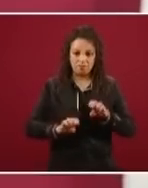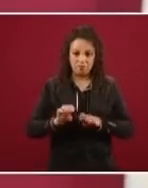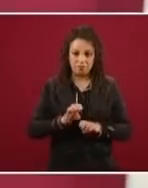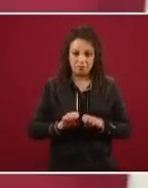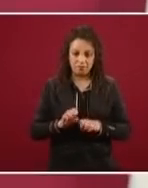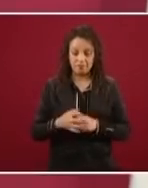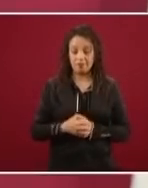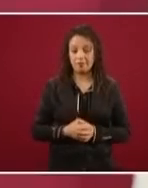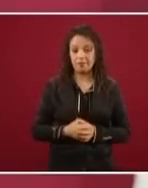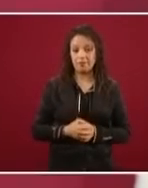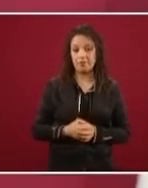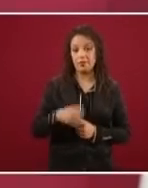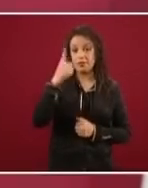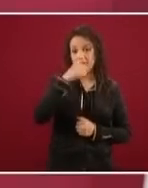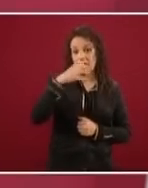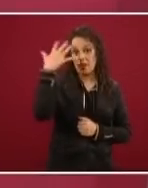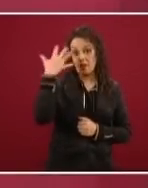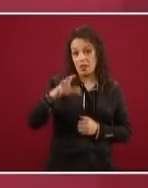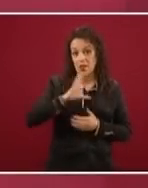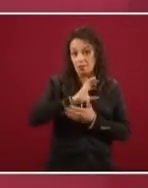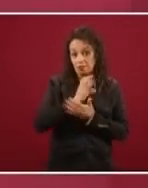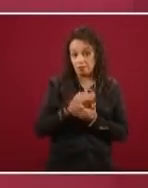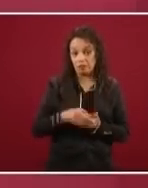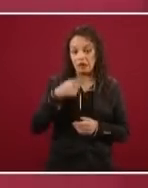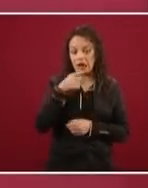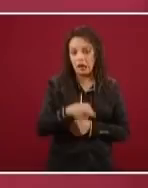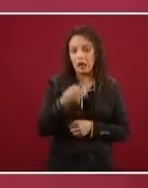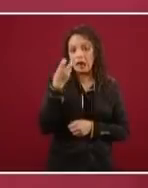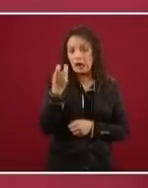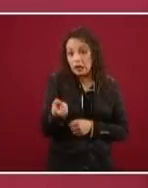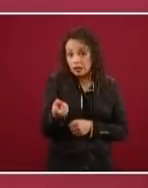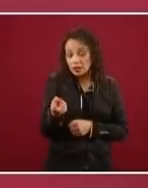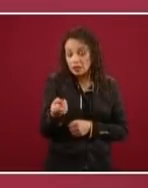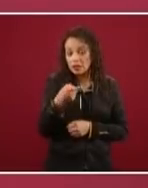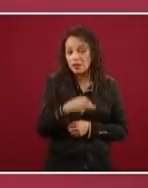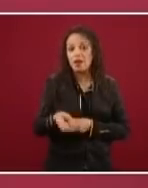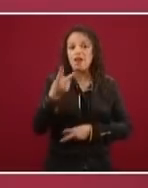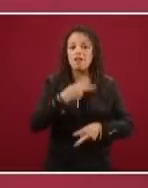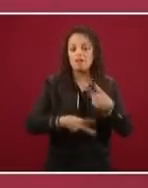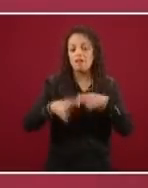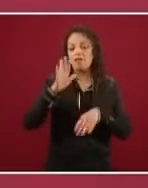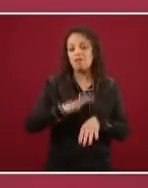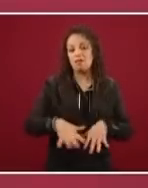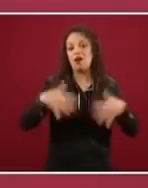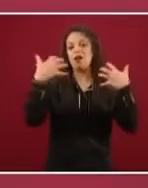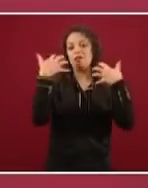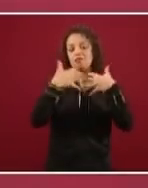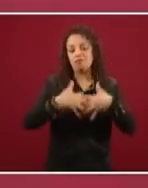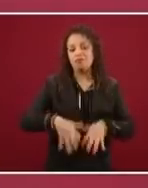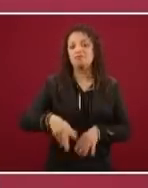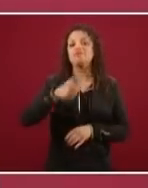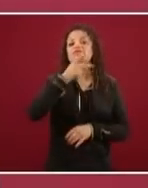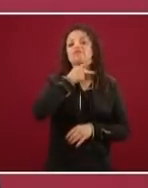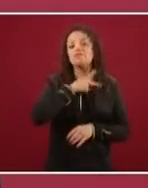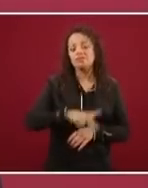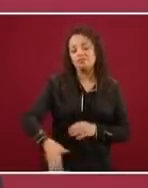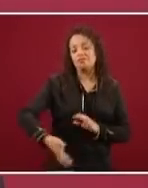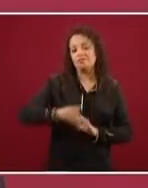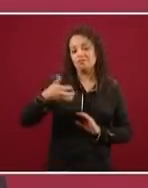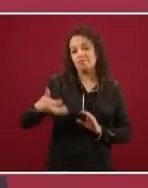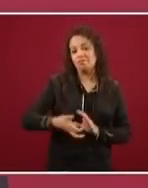contratos que van a producir petróleo en que van a extraer